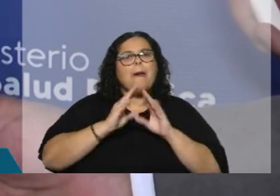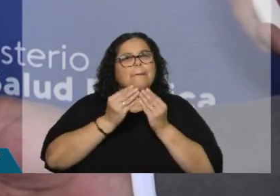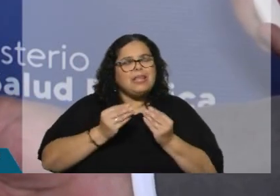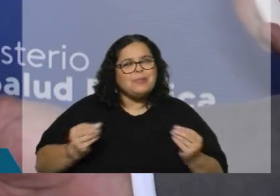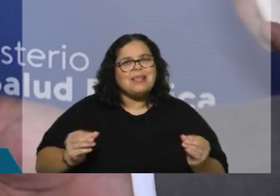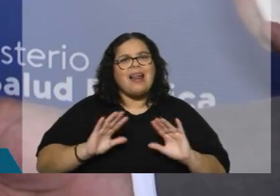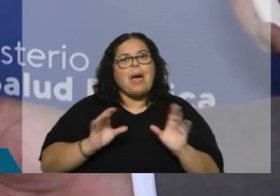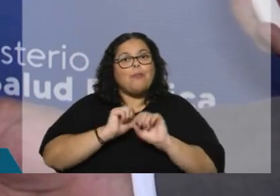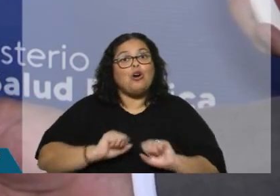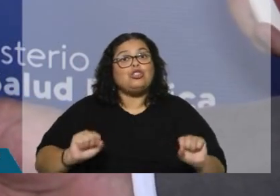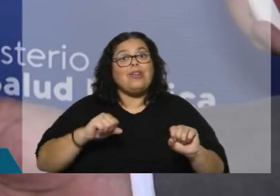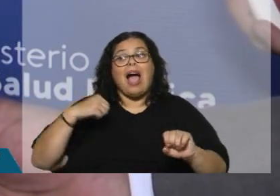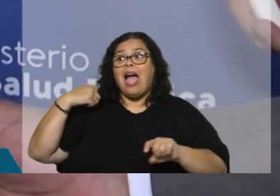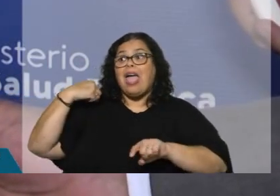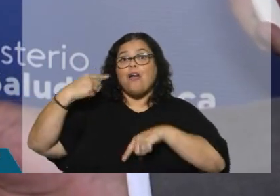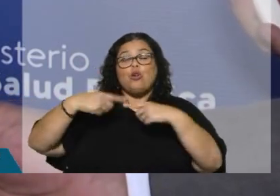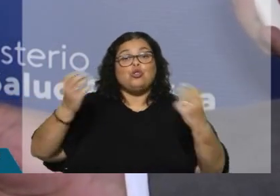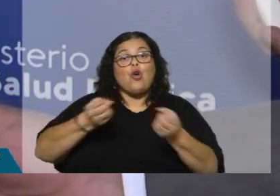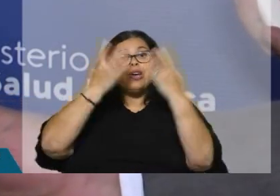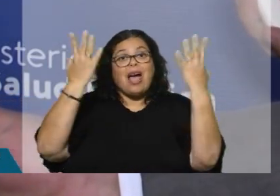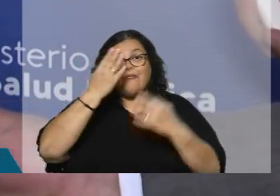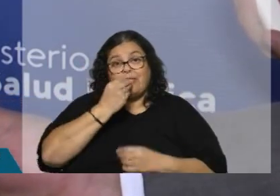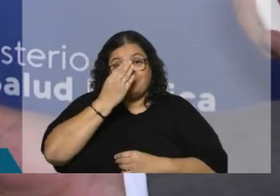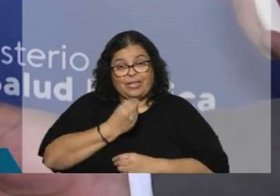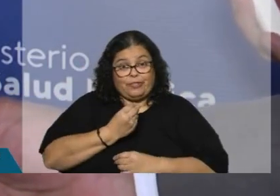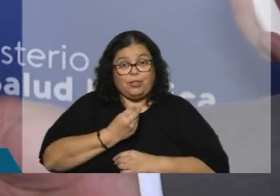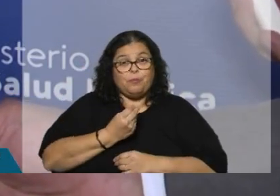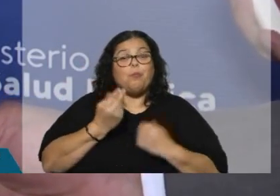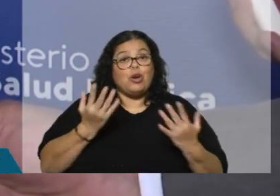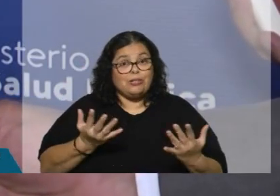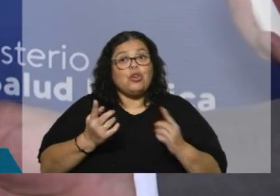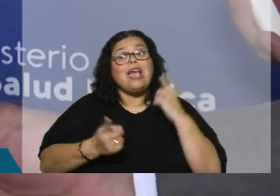posibilidad de que evolucionemos a formas graves y en algunos casos ayudar a que no enfermemos.